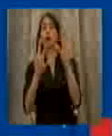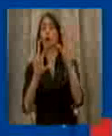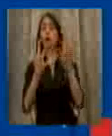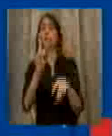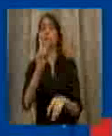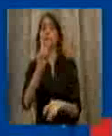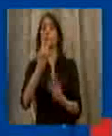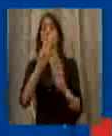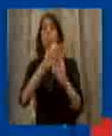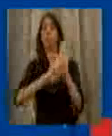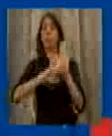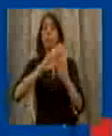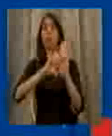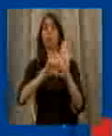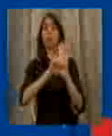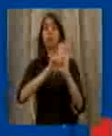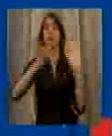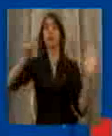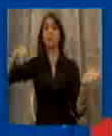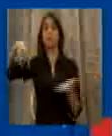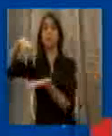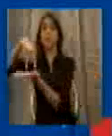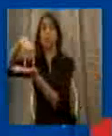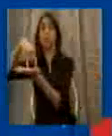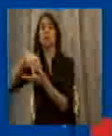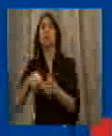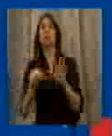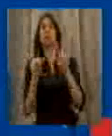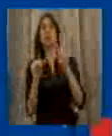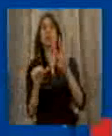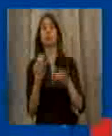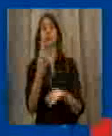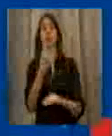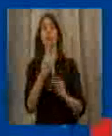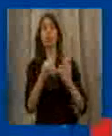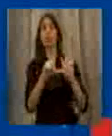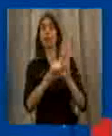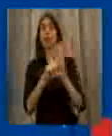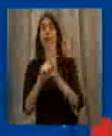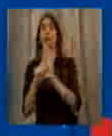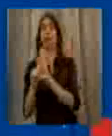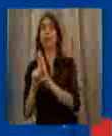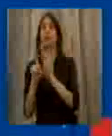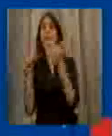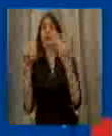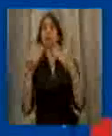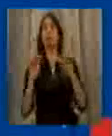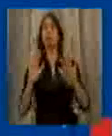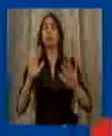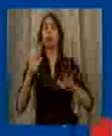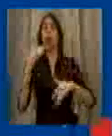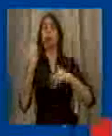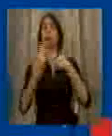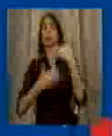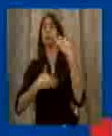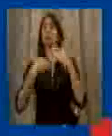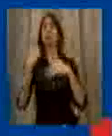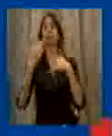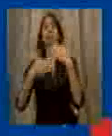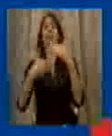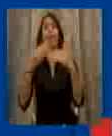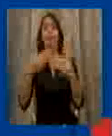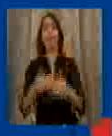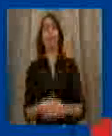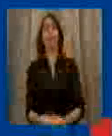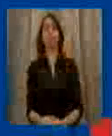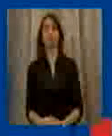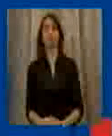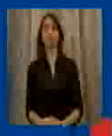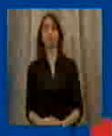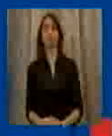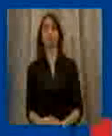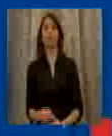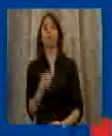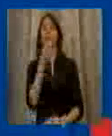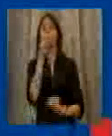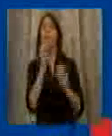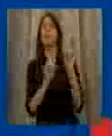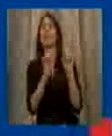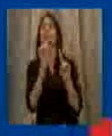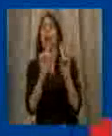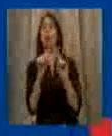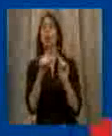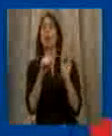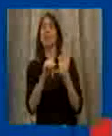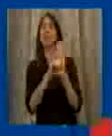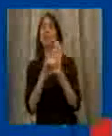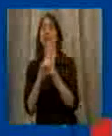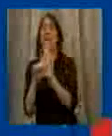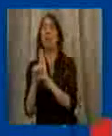82 proyectos de ley enviados, 63 leyes ya en funcionamiento. Y voy a destacar algunas.